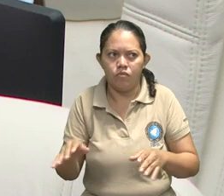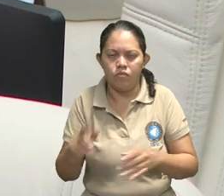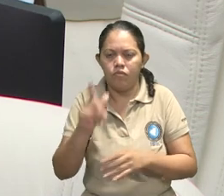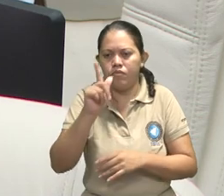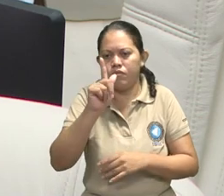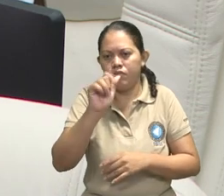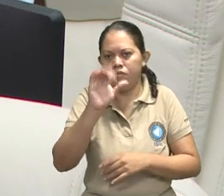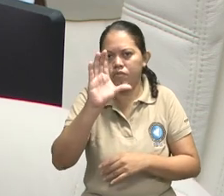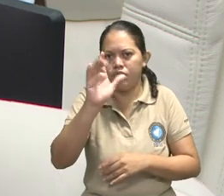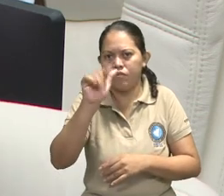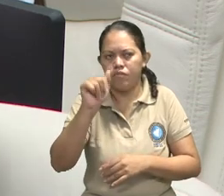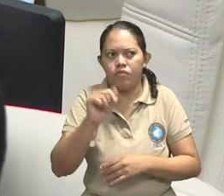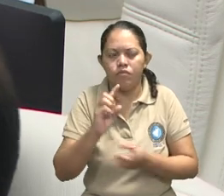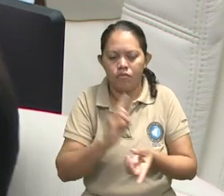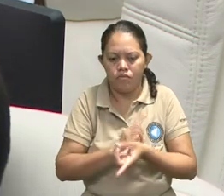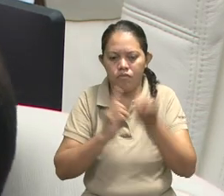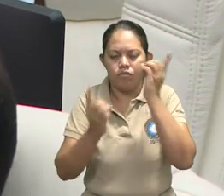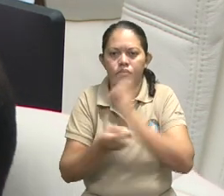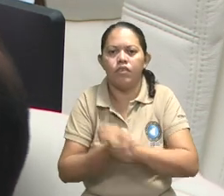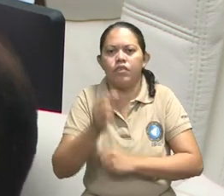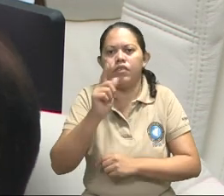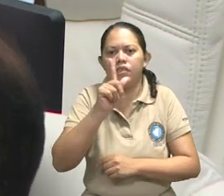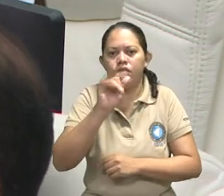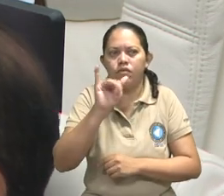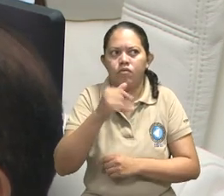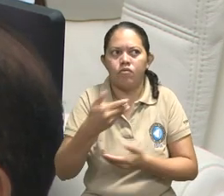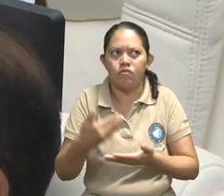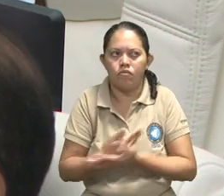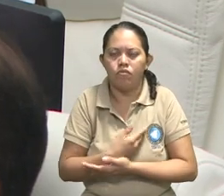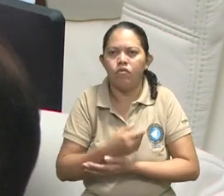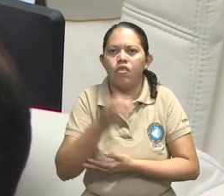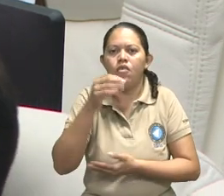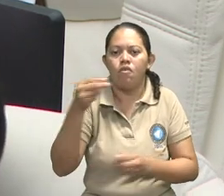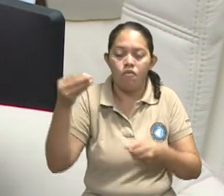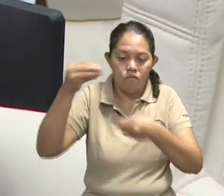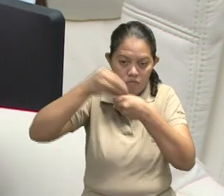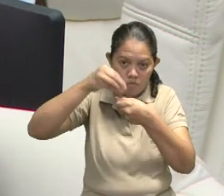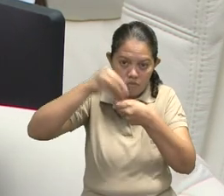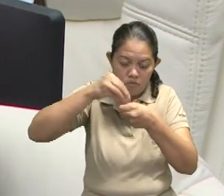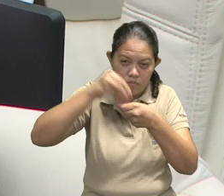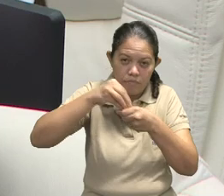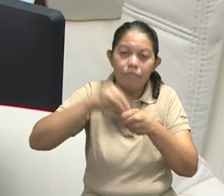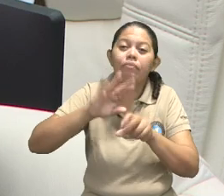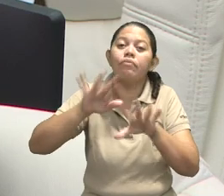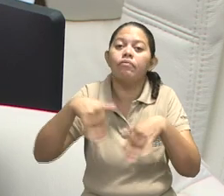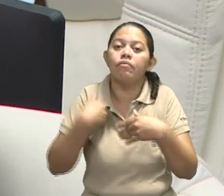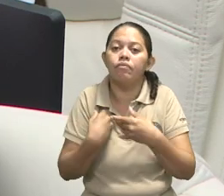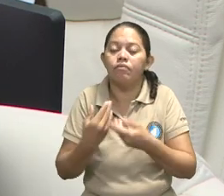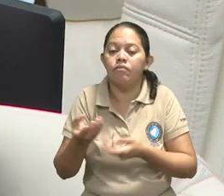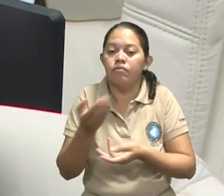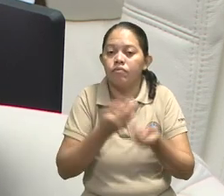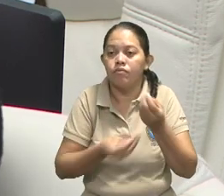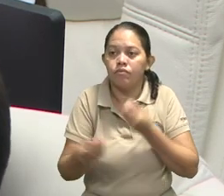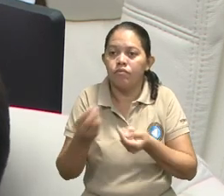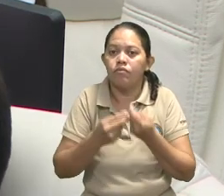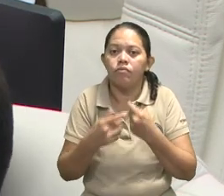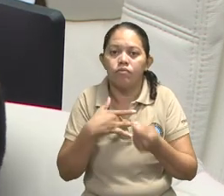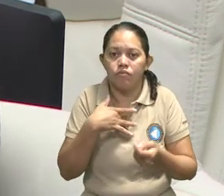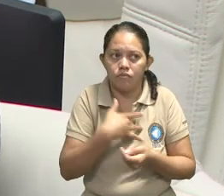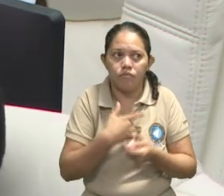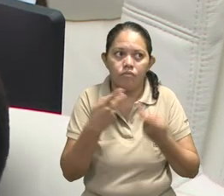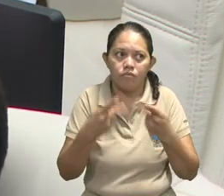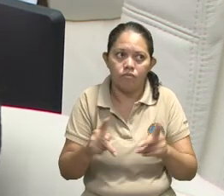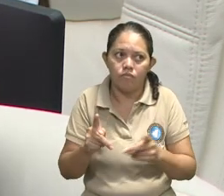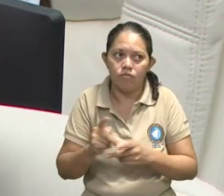digital. La transformación digital, contando como un fondo de financiación de las inversiones necesarias